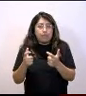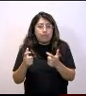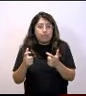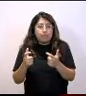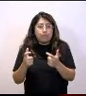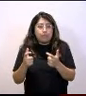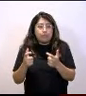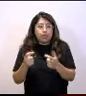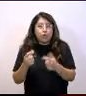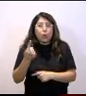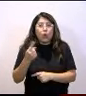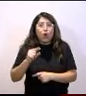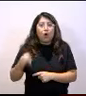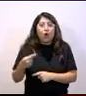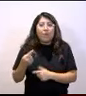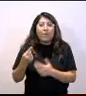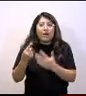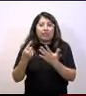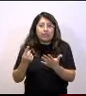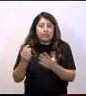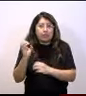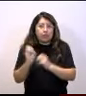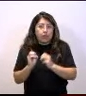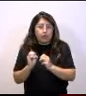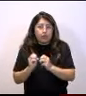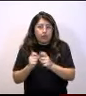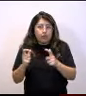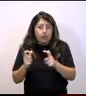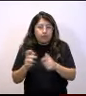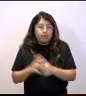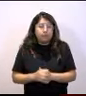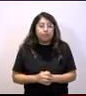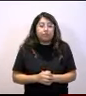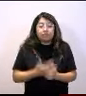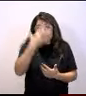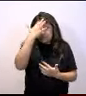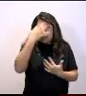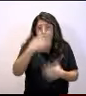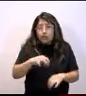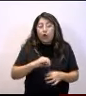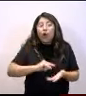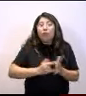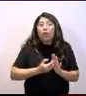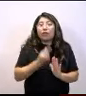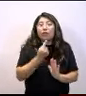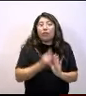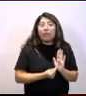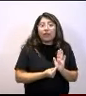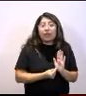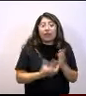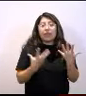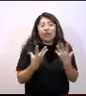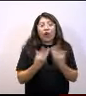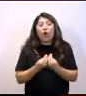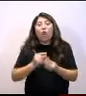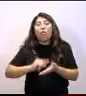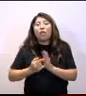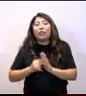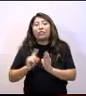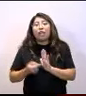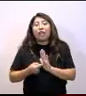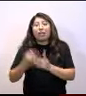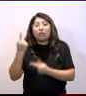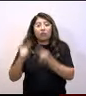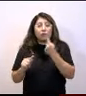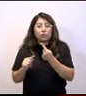ínfimo 1,6%. Y es coherente también este proyecto de ley de medidas con ese proyecto de ley de presupuestos,